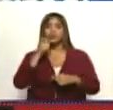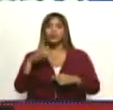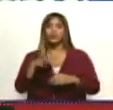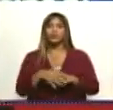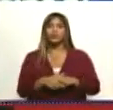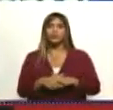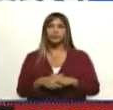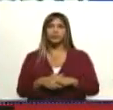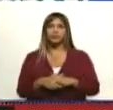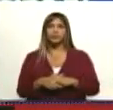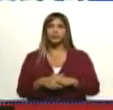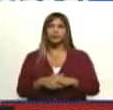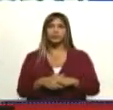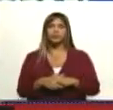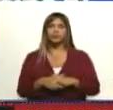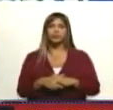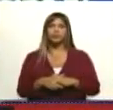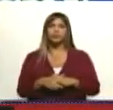pueblos